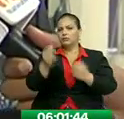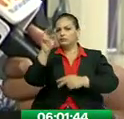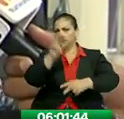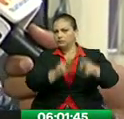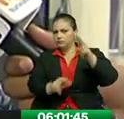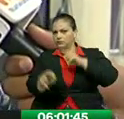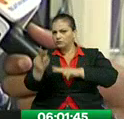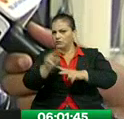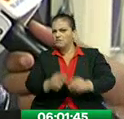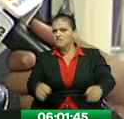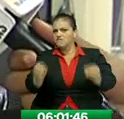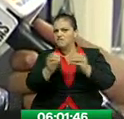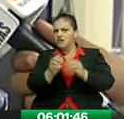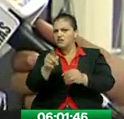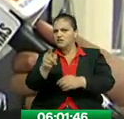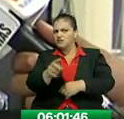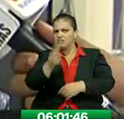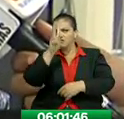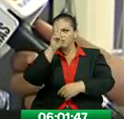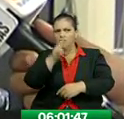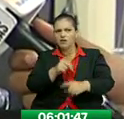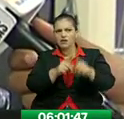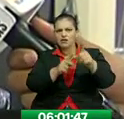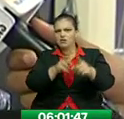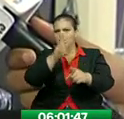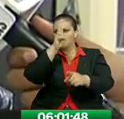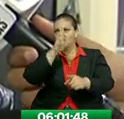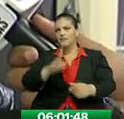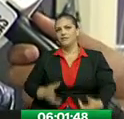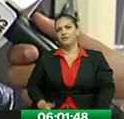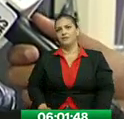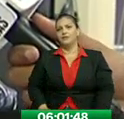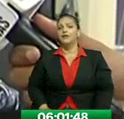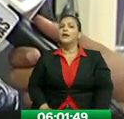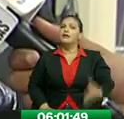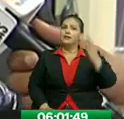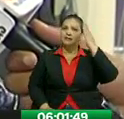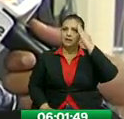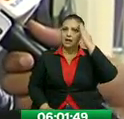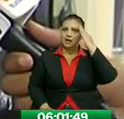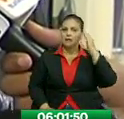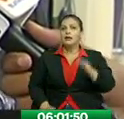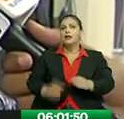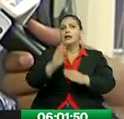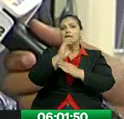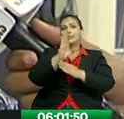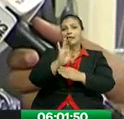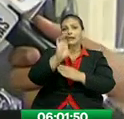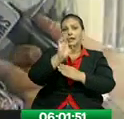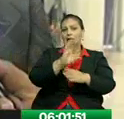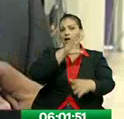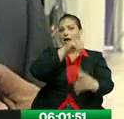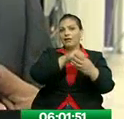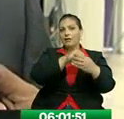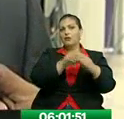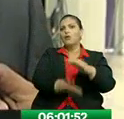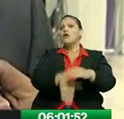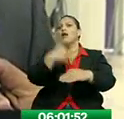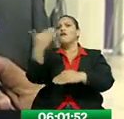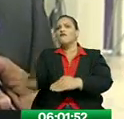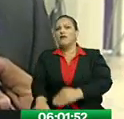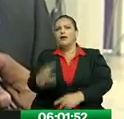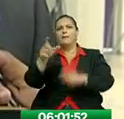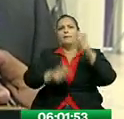claro, porque para que haya estado pasando esto aquí es porque muchas veces era en complicidad o se encían las personas de la vista gorda. Las investigaciones